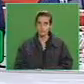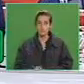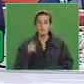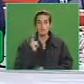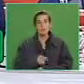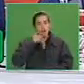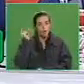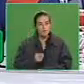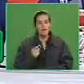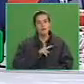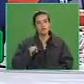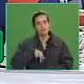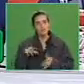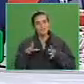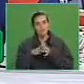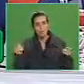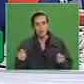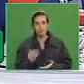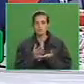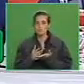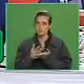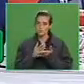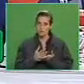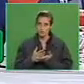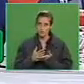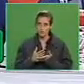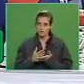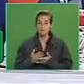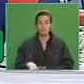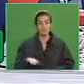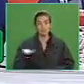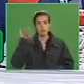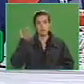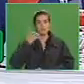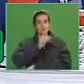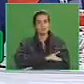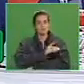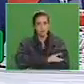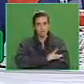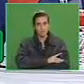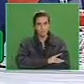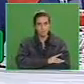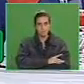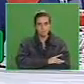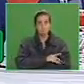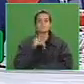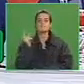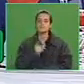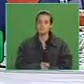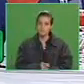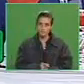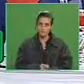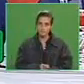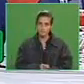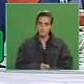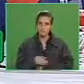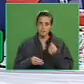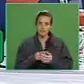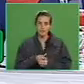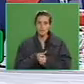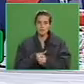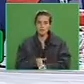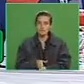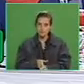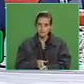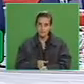tiene que obligarnos a estudiar con carácter, pues, con disciplina. Uno de los deberes para ser